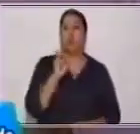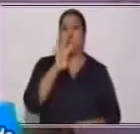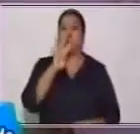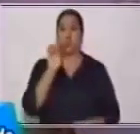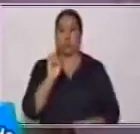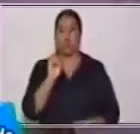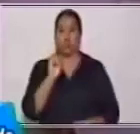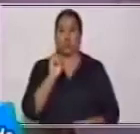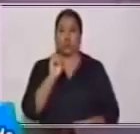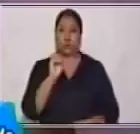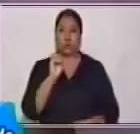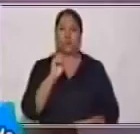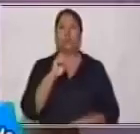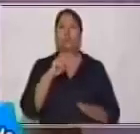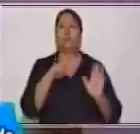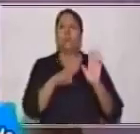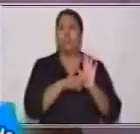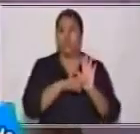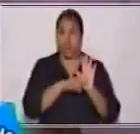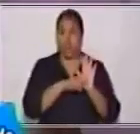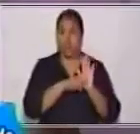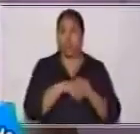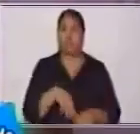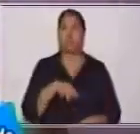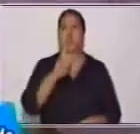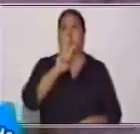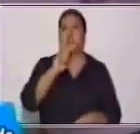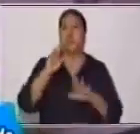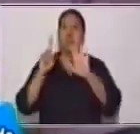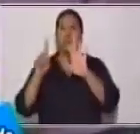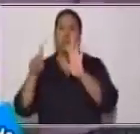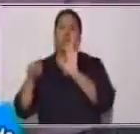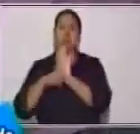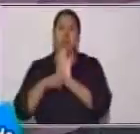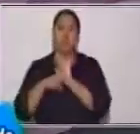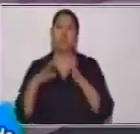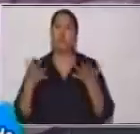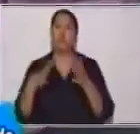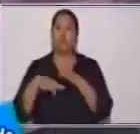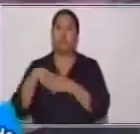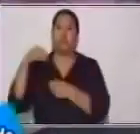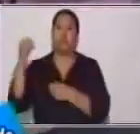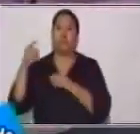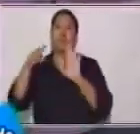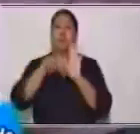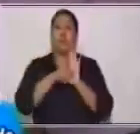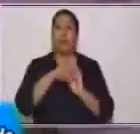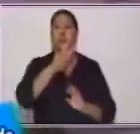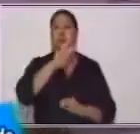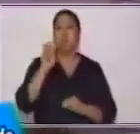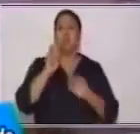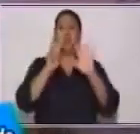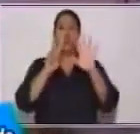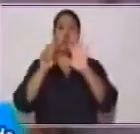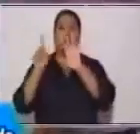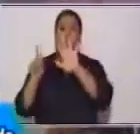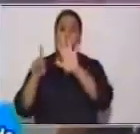240 menos negativos, menos 36 negativos son menos 276